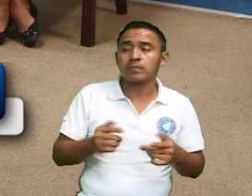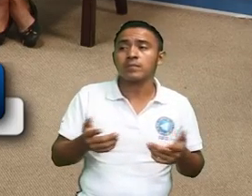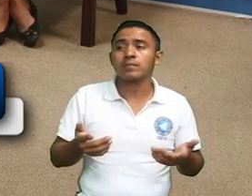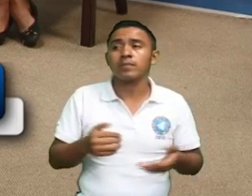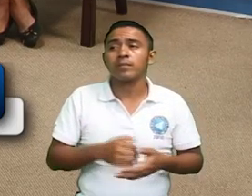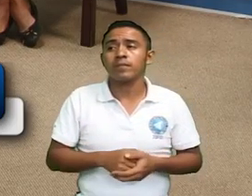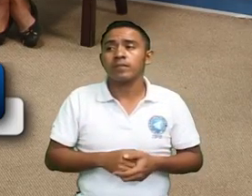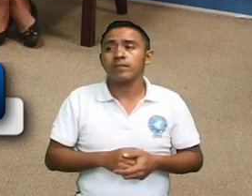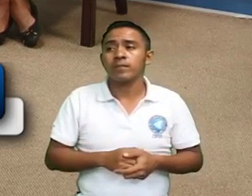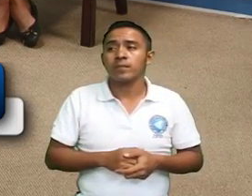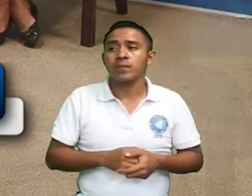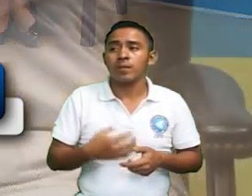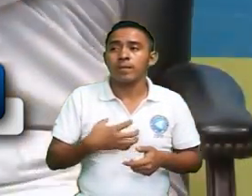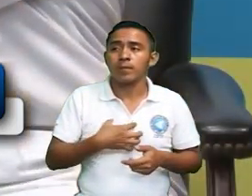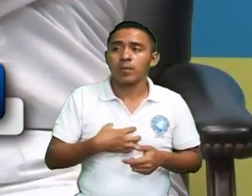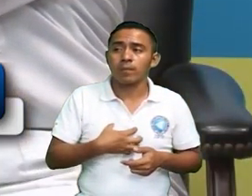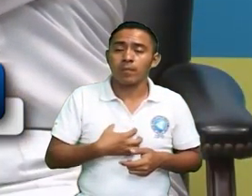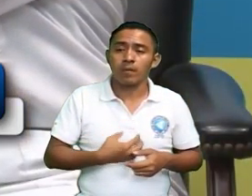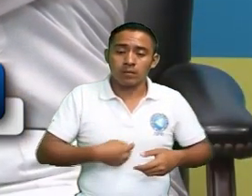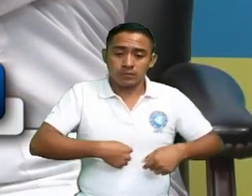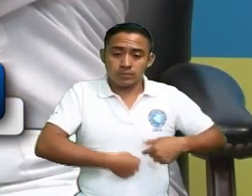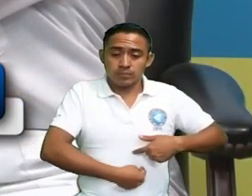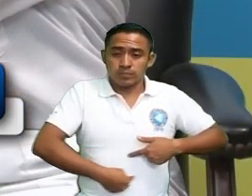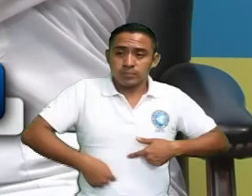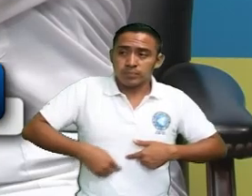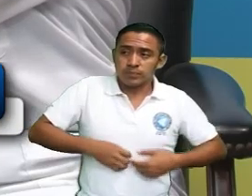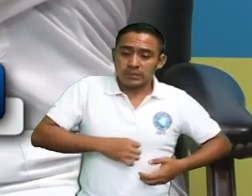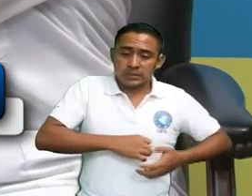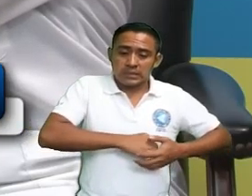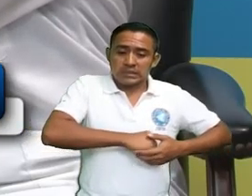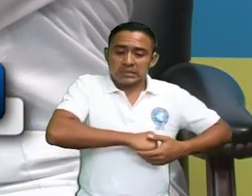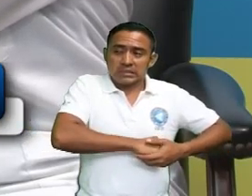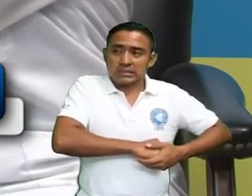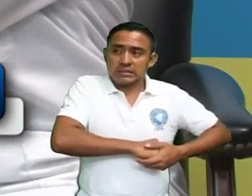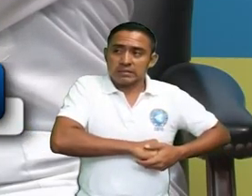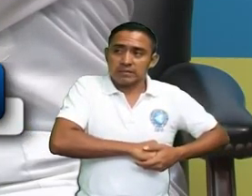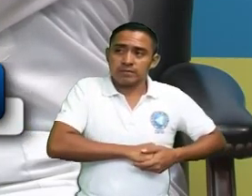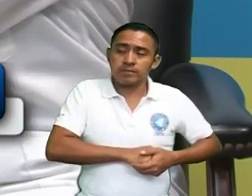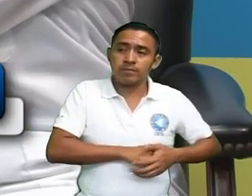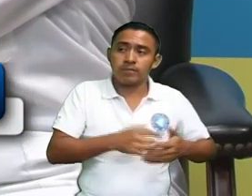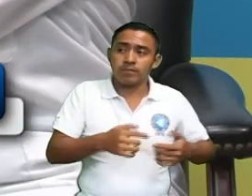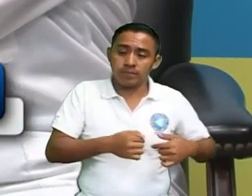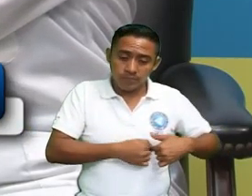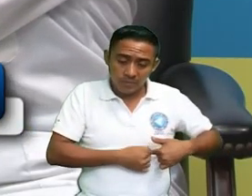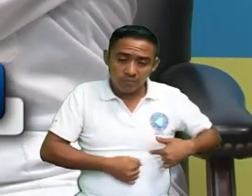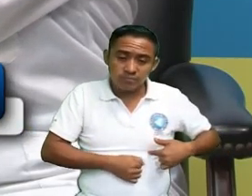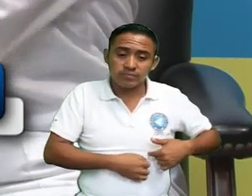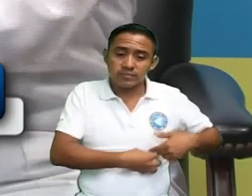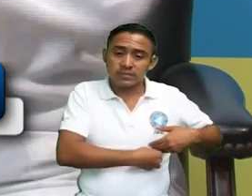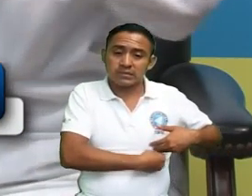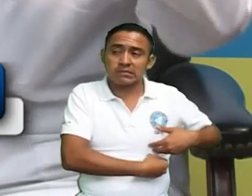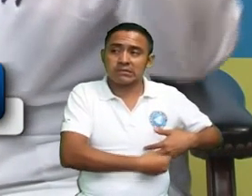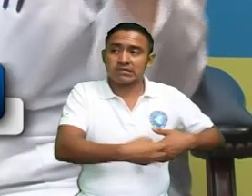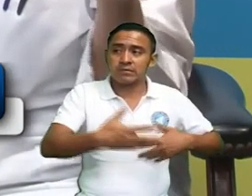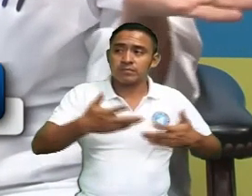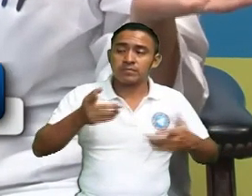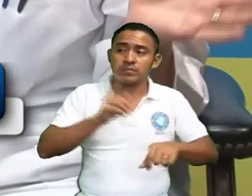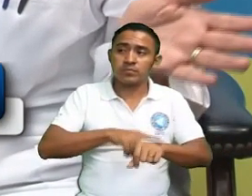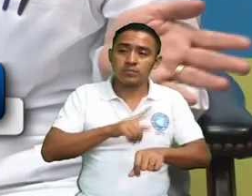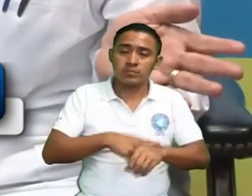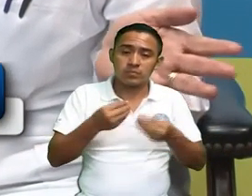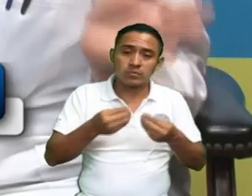decirlo, estrangulado incluso el estómago, parte del estómago aquí arriba del tórax, a veces cuando uno lo opera, ¿ya? Porque han pasado